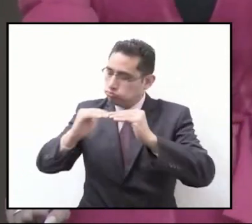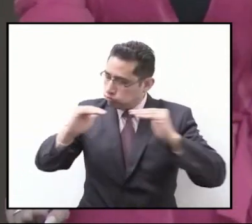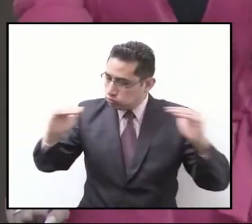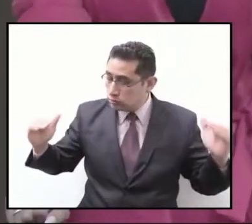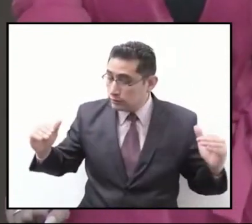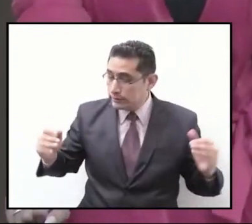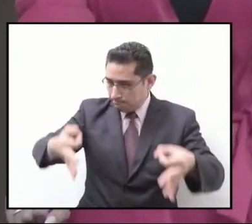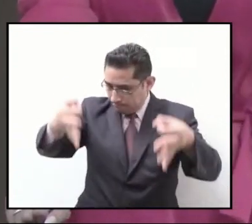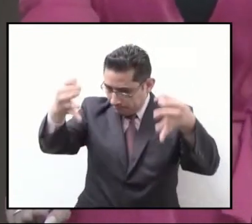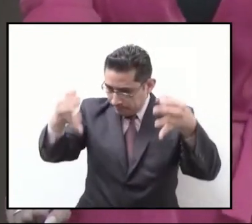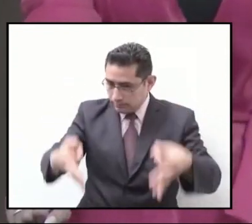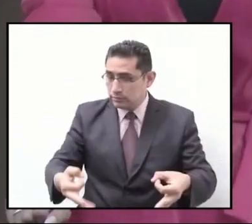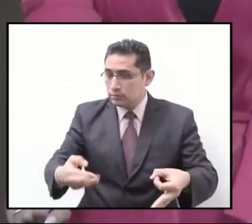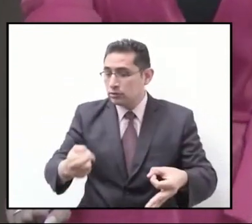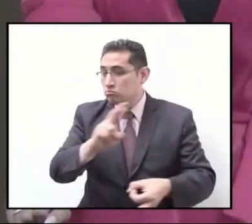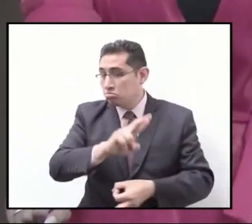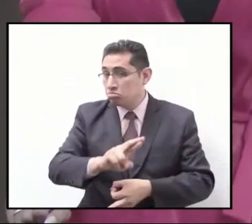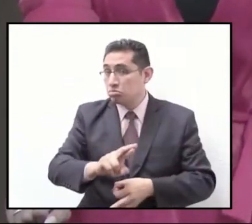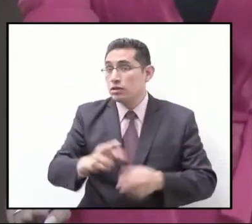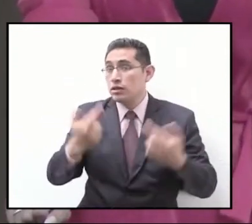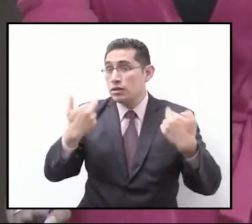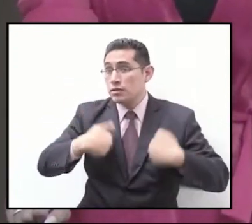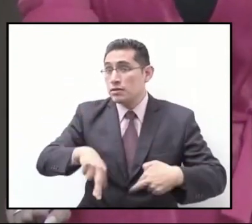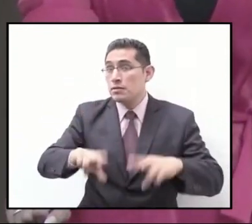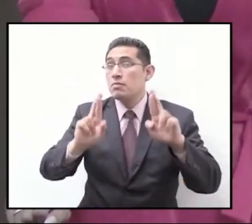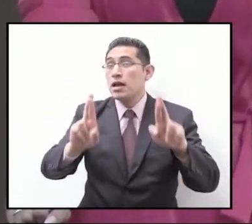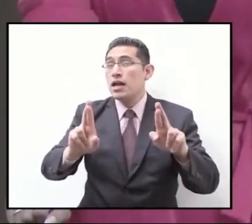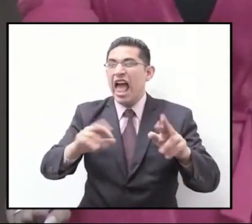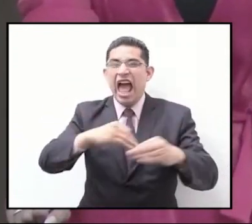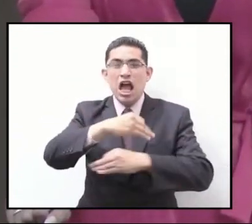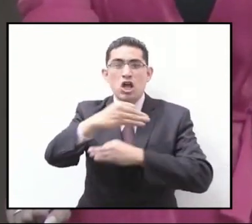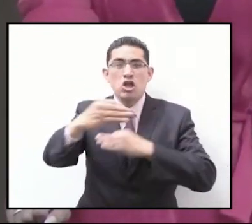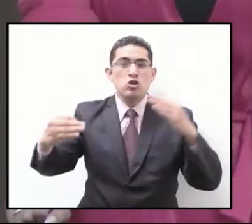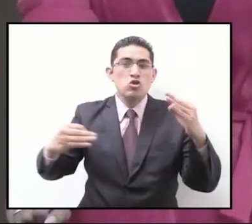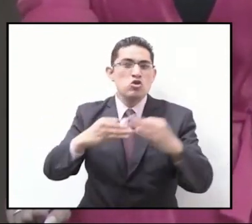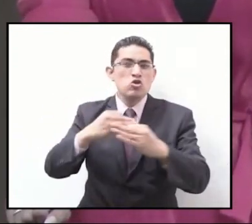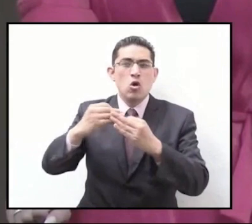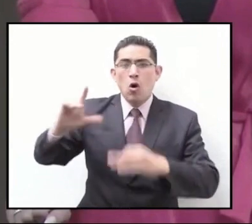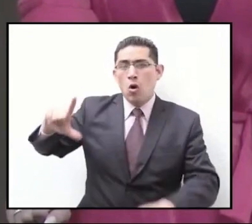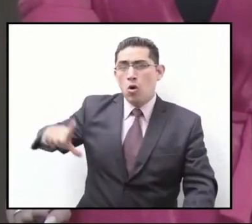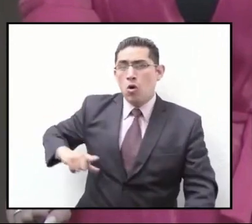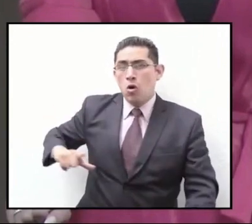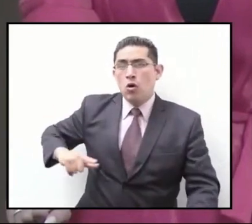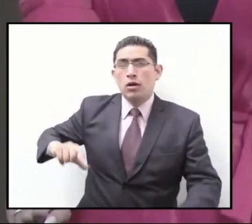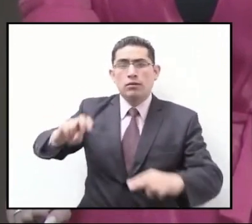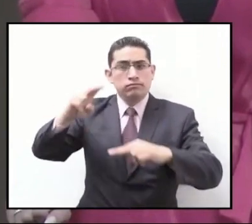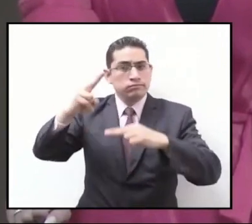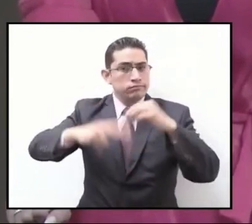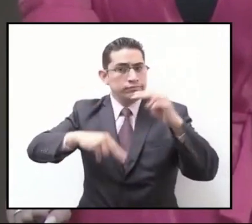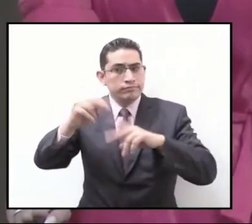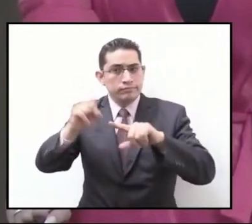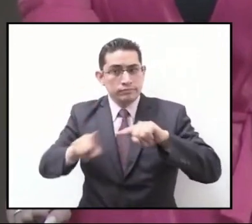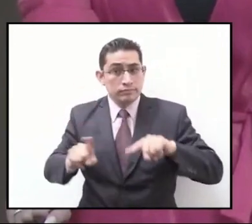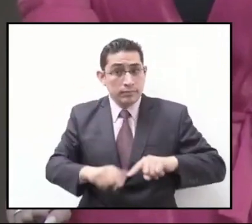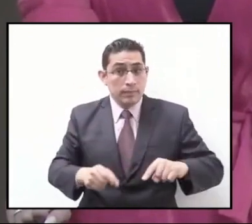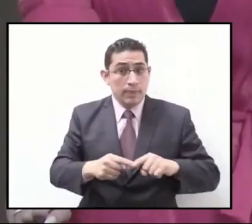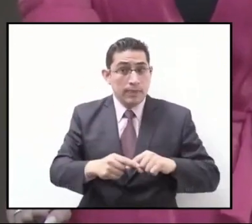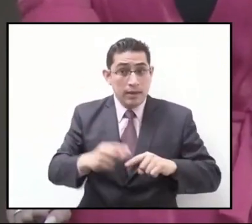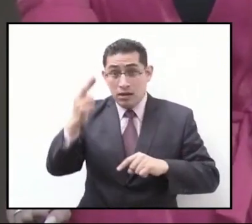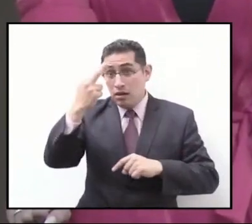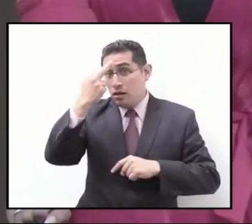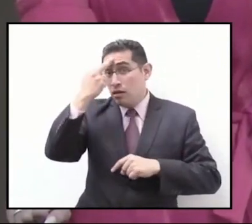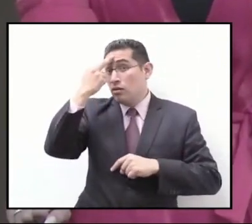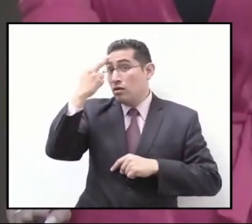garantizando su representación en todos los niveles de gobierno no basta con recordar el pasado debemos